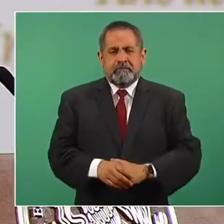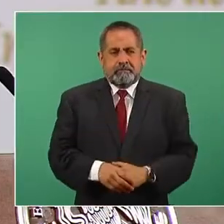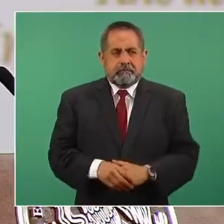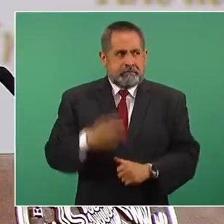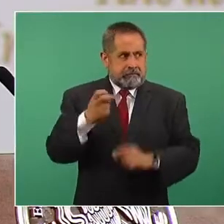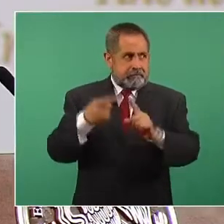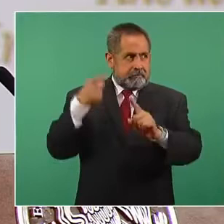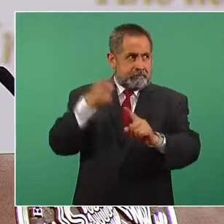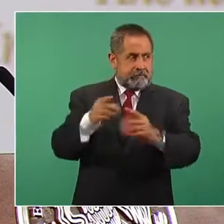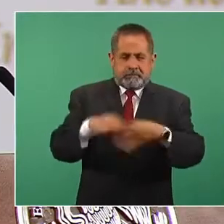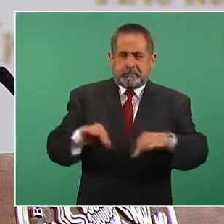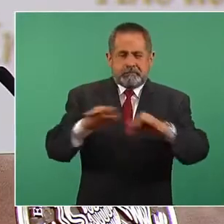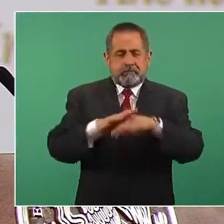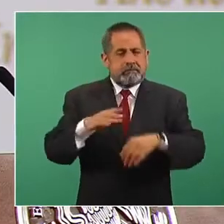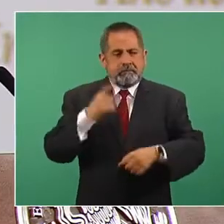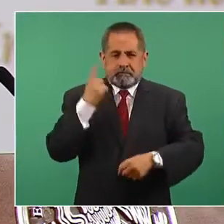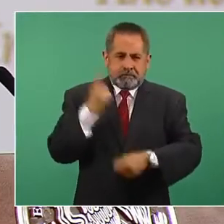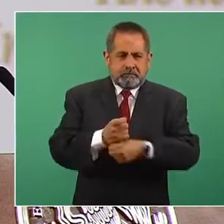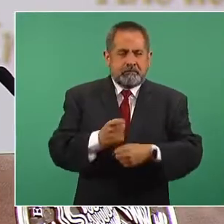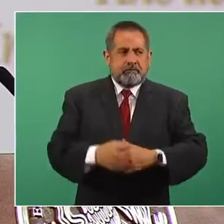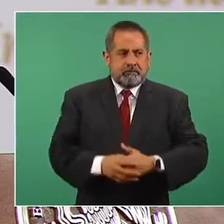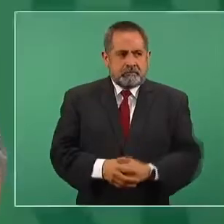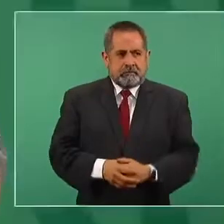Esa es la prioridad.